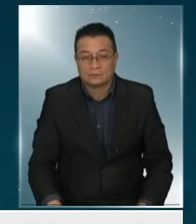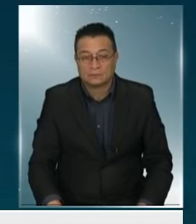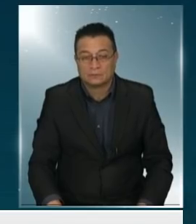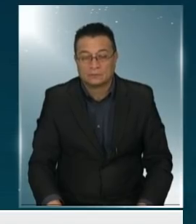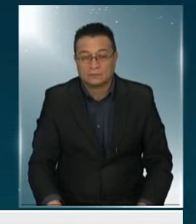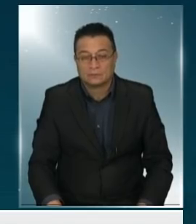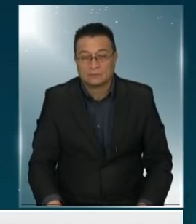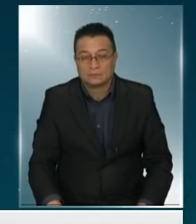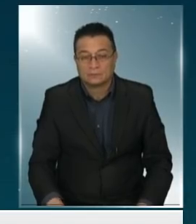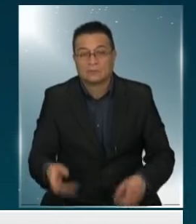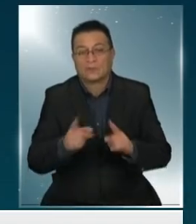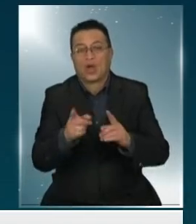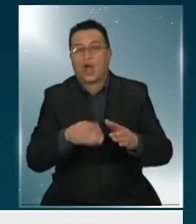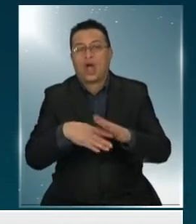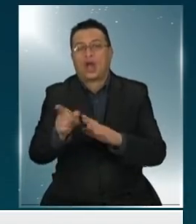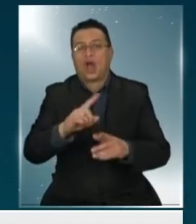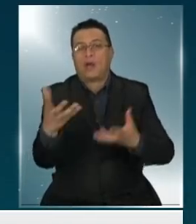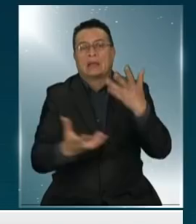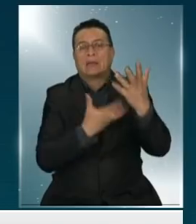No, porque lo van a quemar.